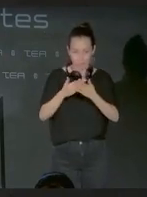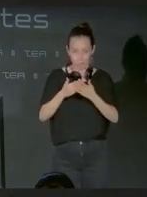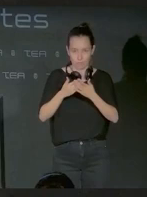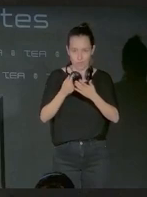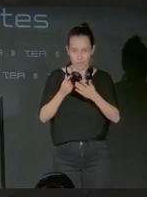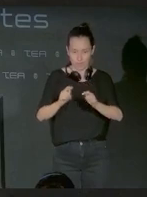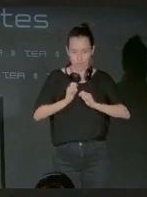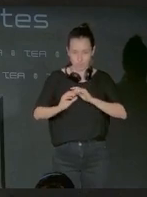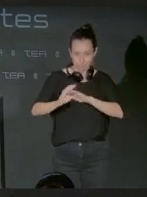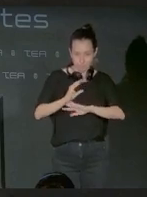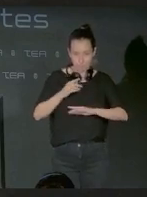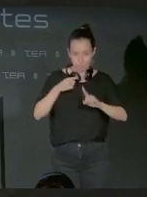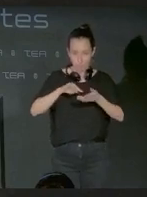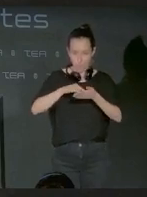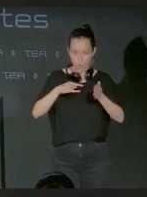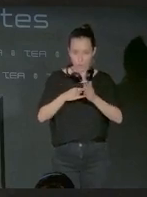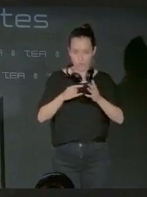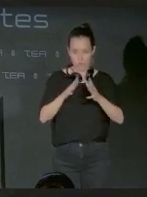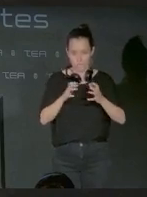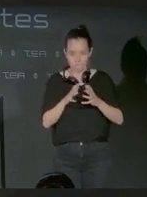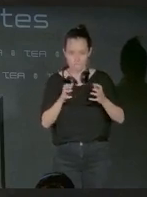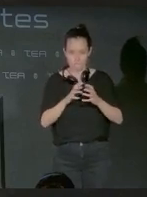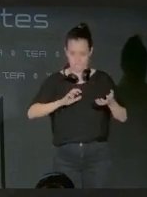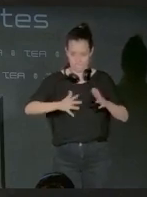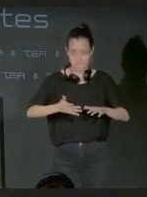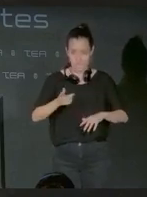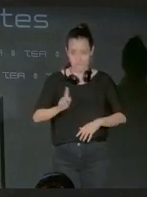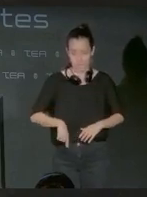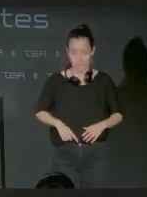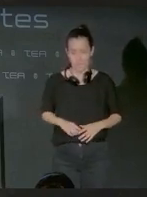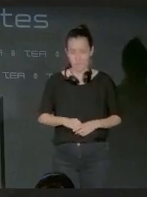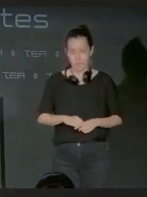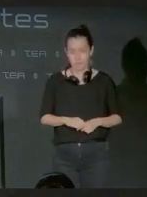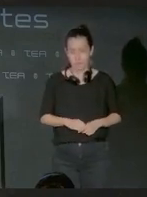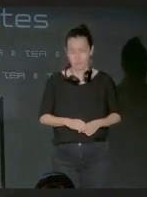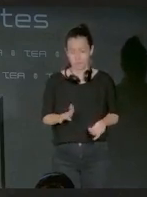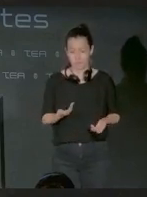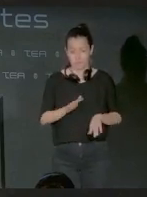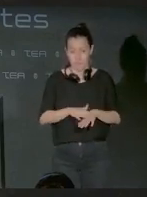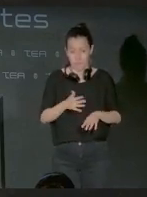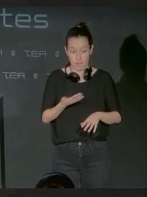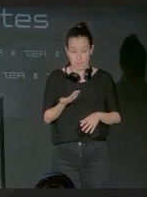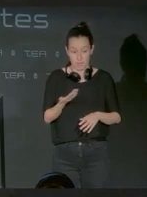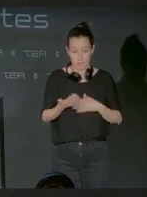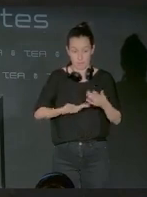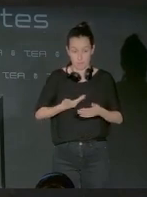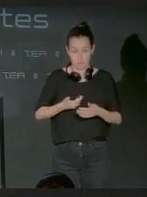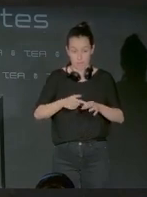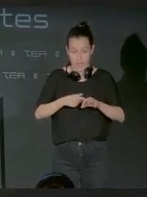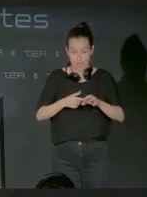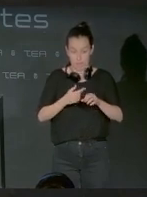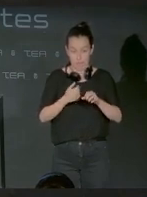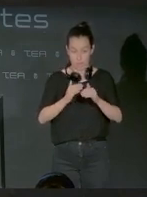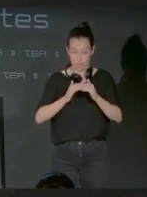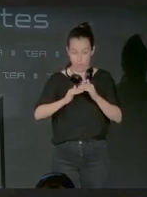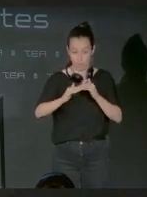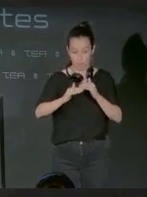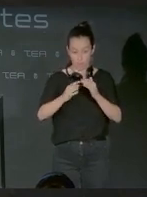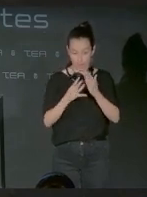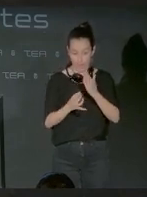abordar proyectos más ambicioso lo que tendrá especialmente un impacto inmediato en la creación de empleo estable y de calidad